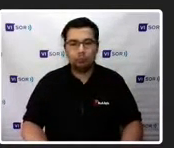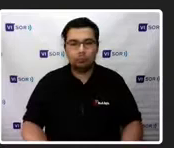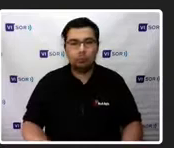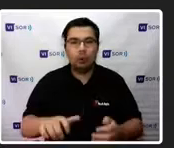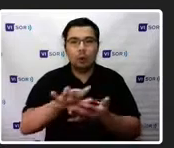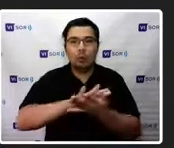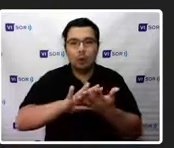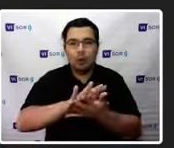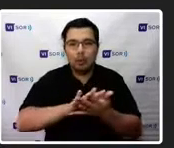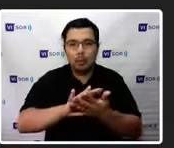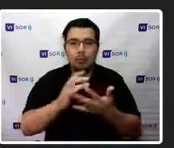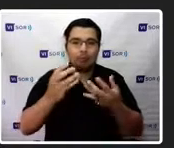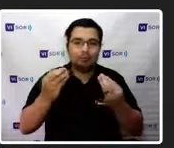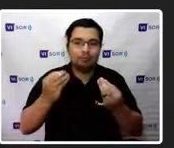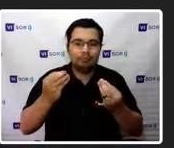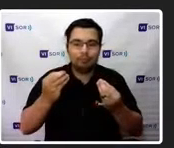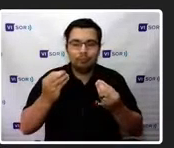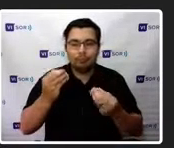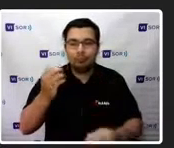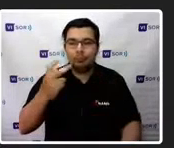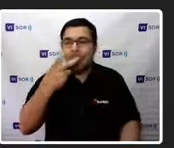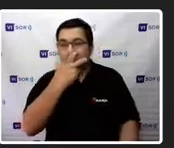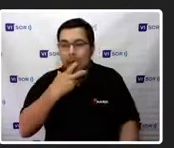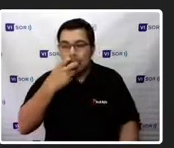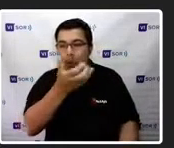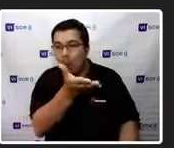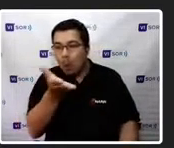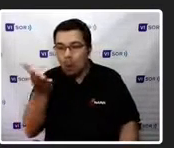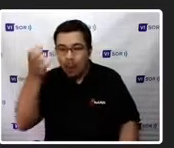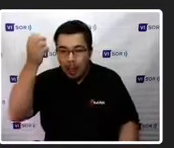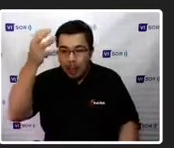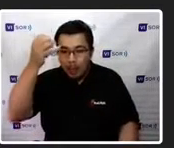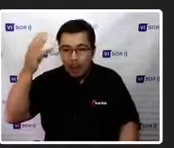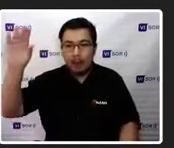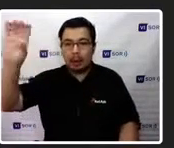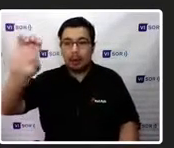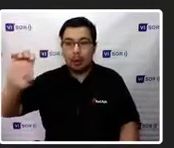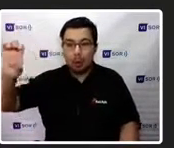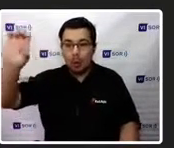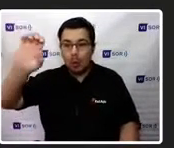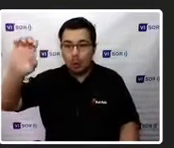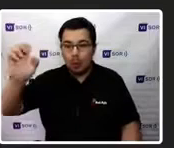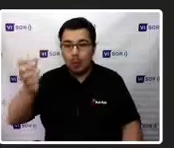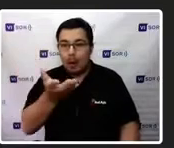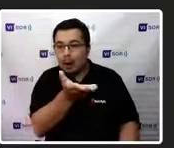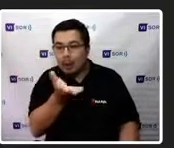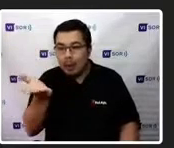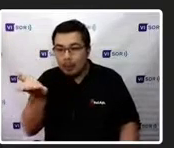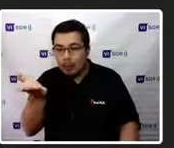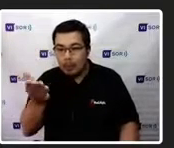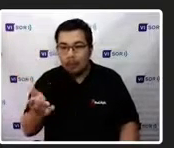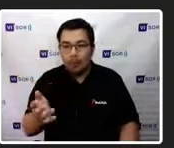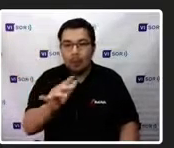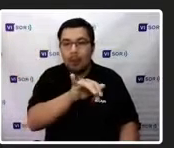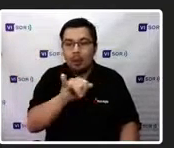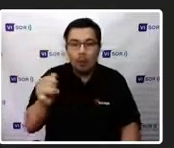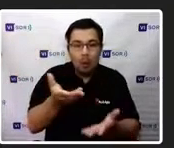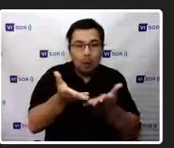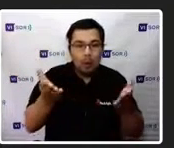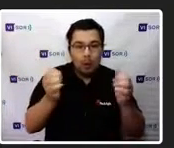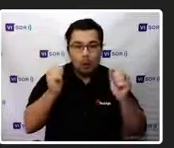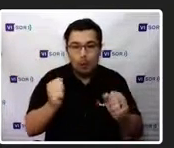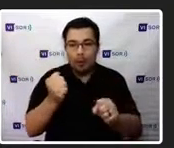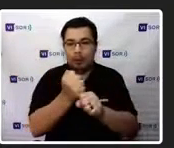permita poder desempeñarse laboralmente con este idioma, ¿ya? Y es importante que le tomen el peso, porque